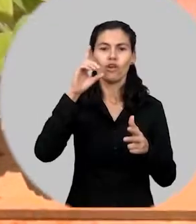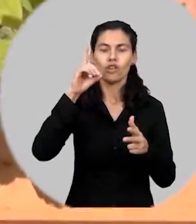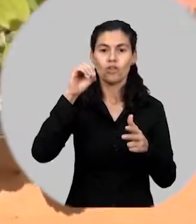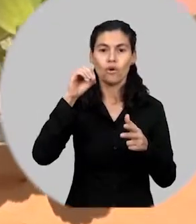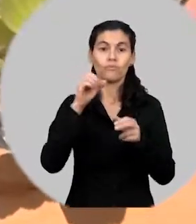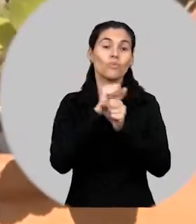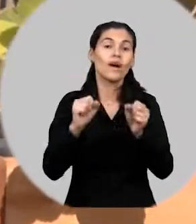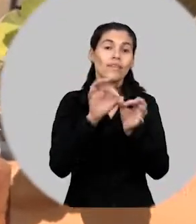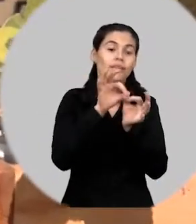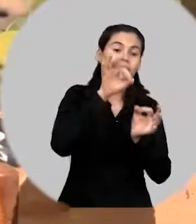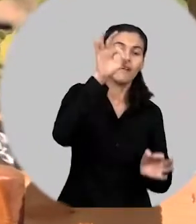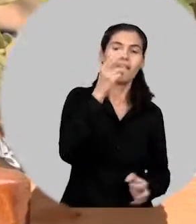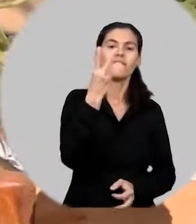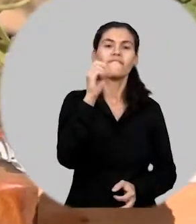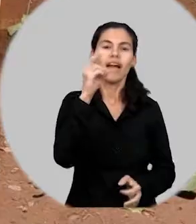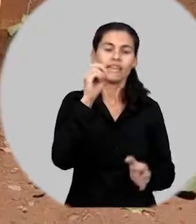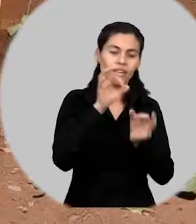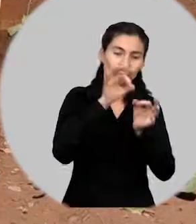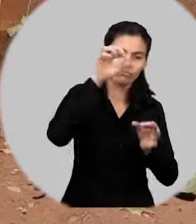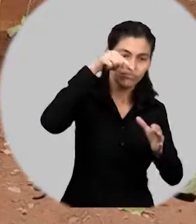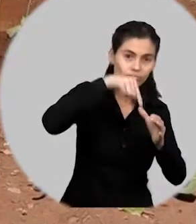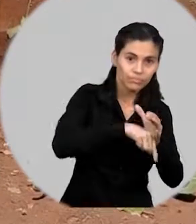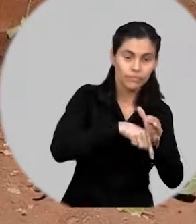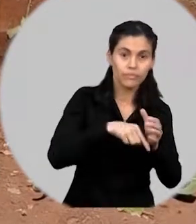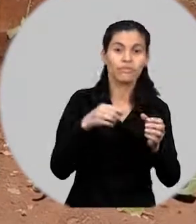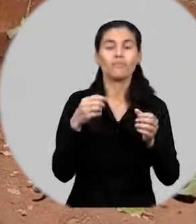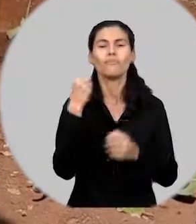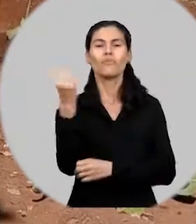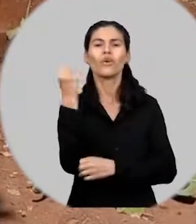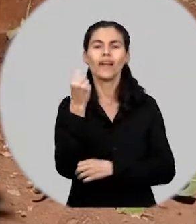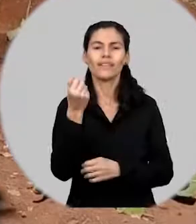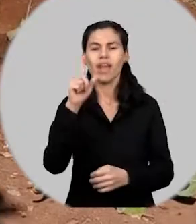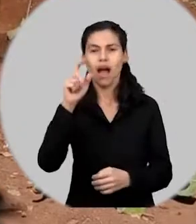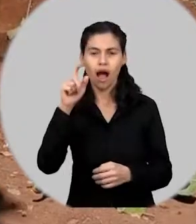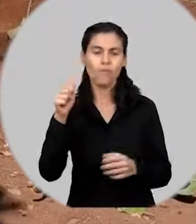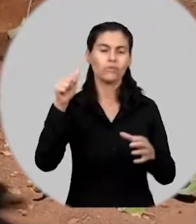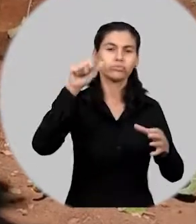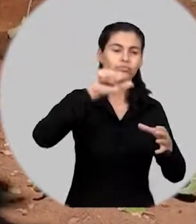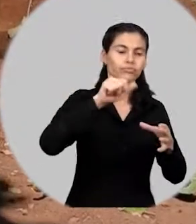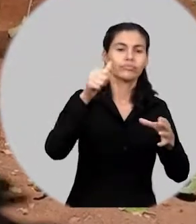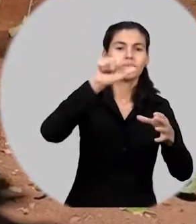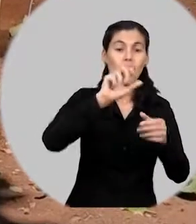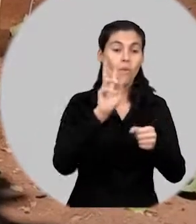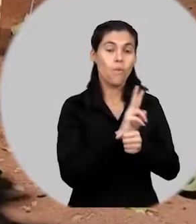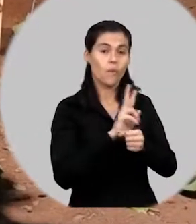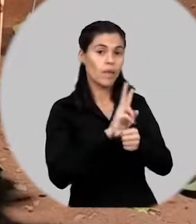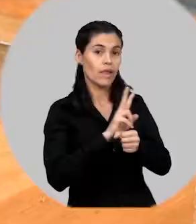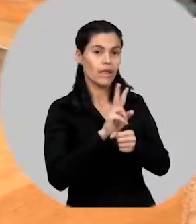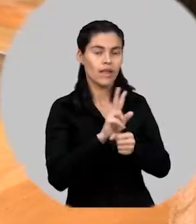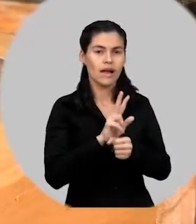con profundidades desde 20 centímetros. Es muy importante el riego